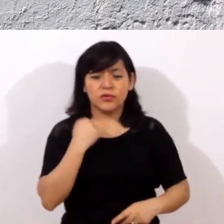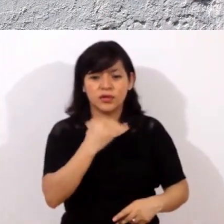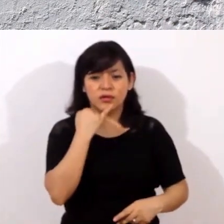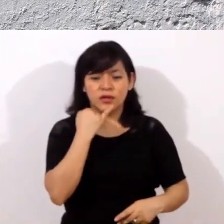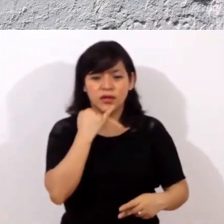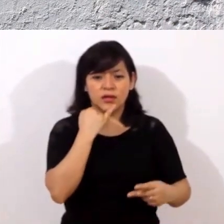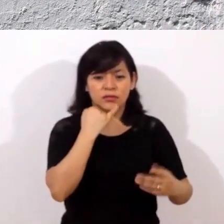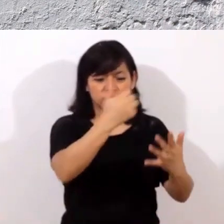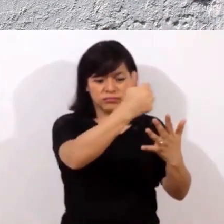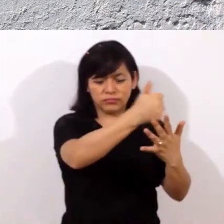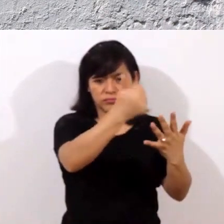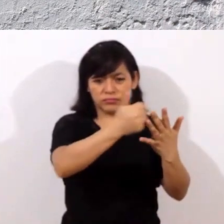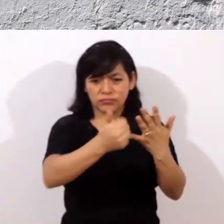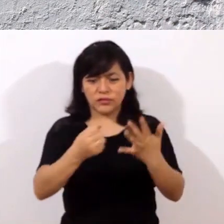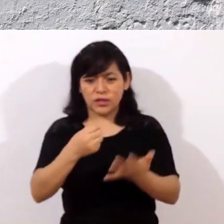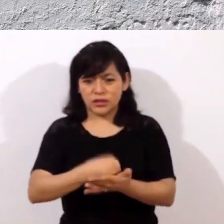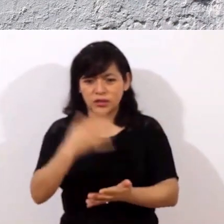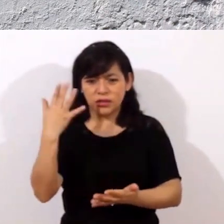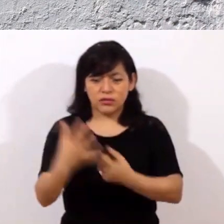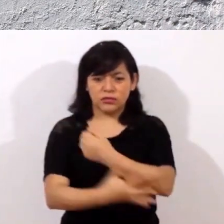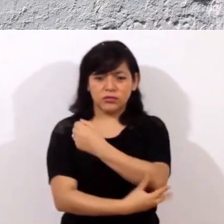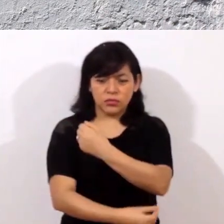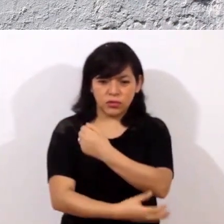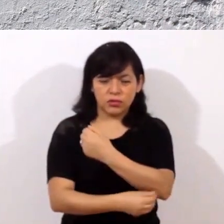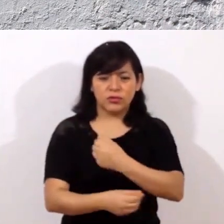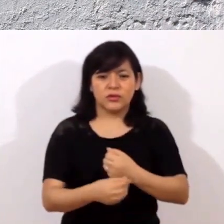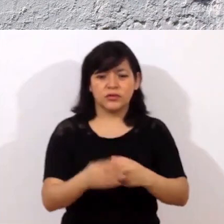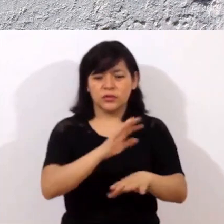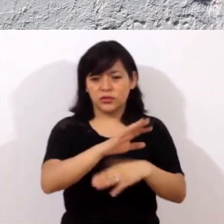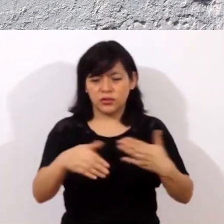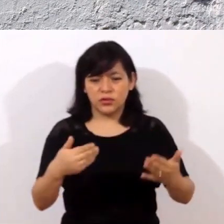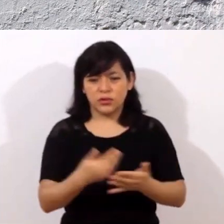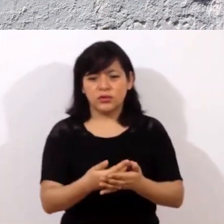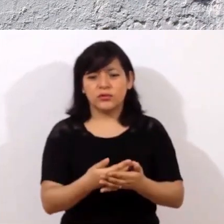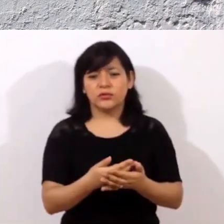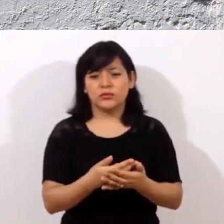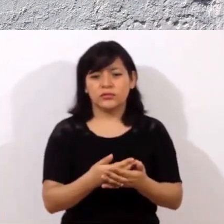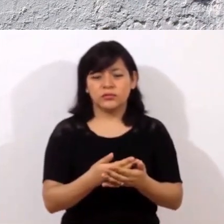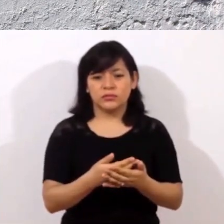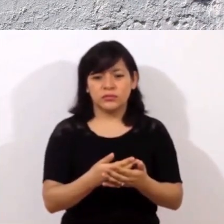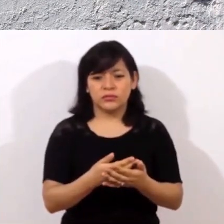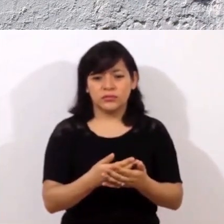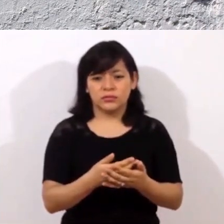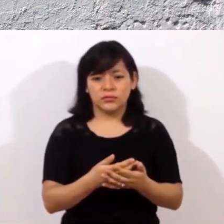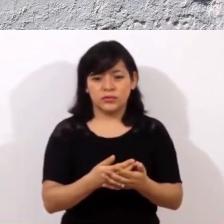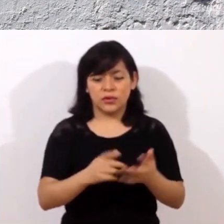social, pobres, ricos, de alta y baja condición social,